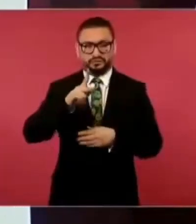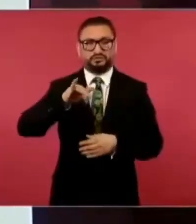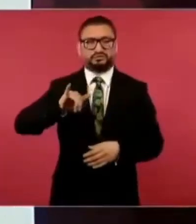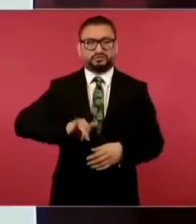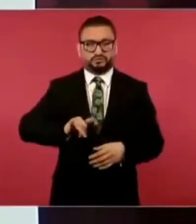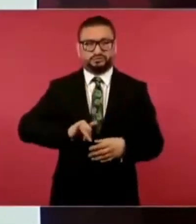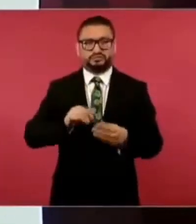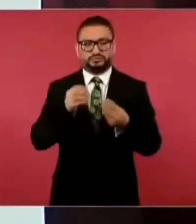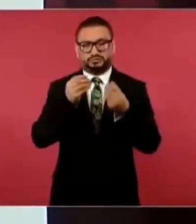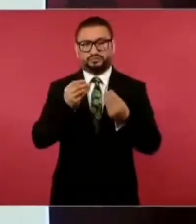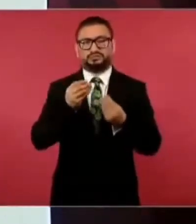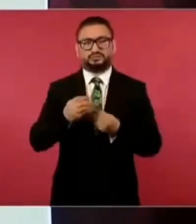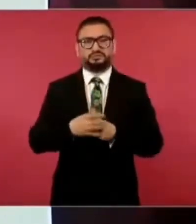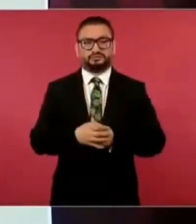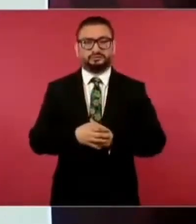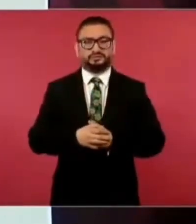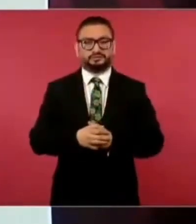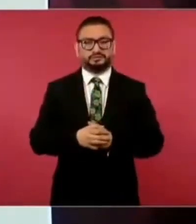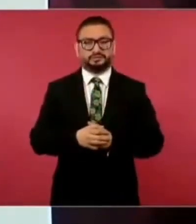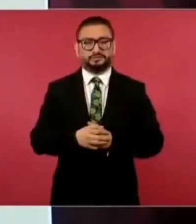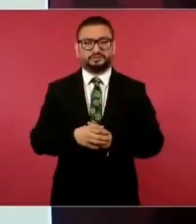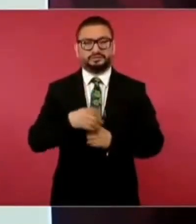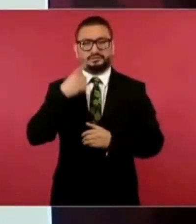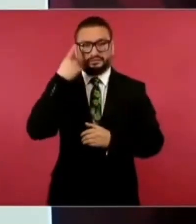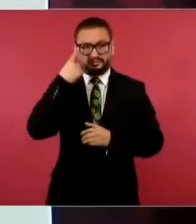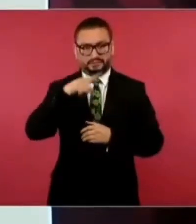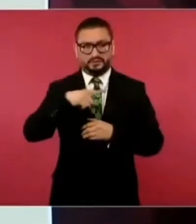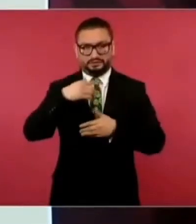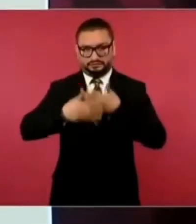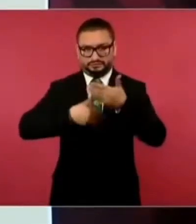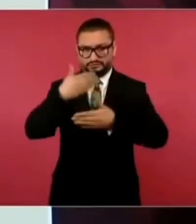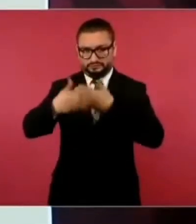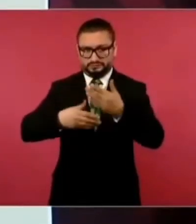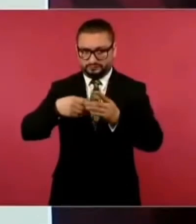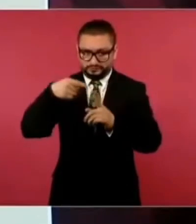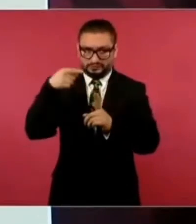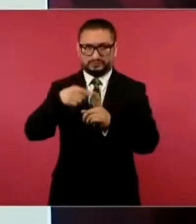interesante para llegar a la verdad.